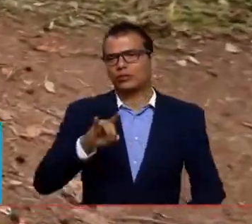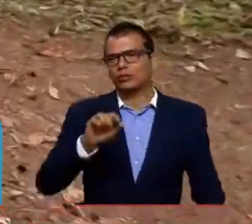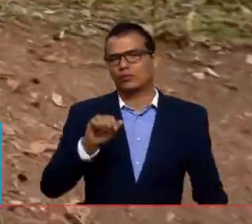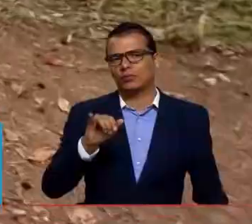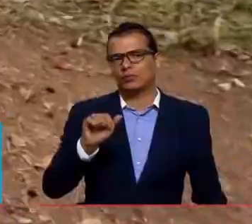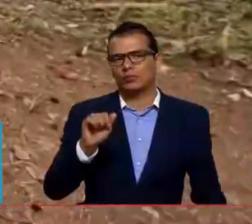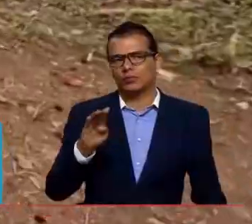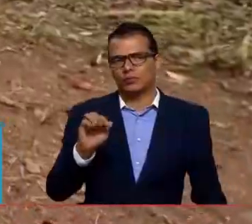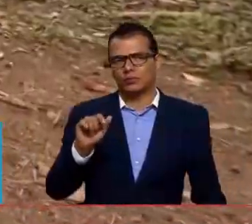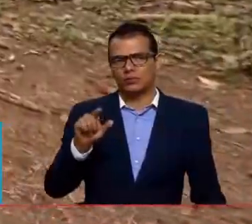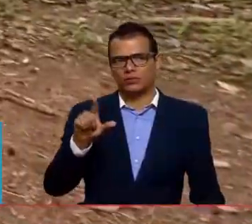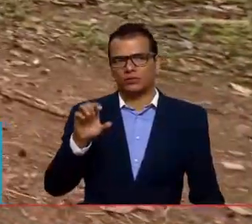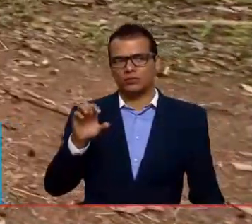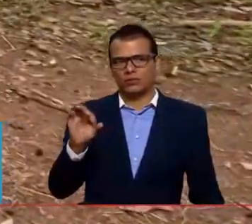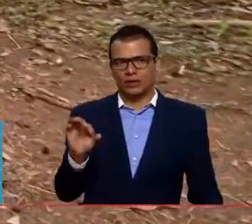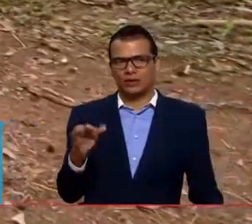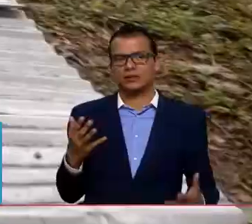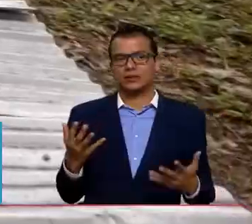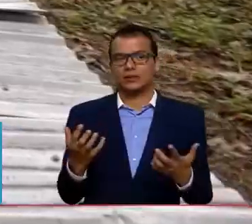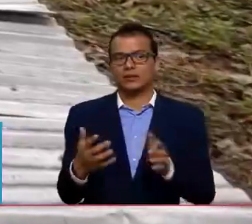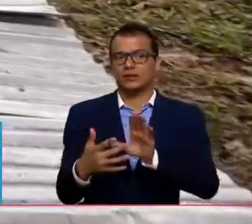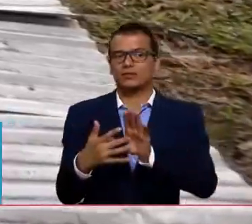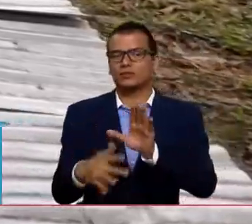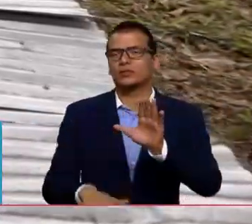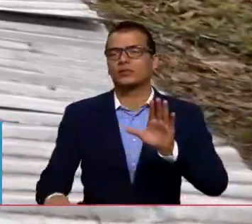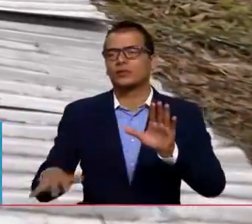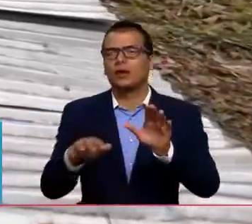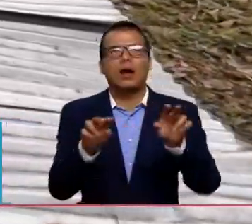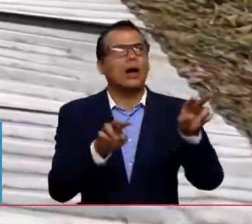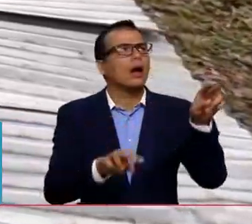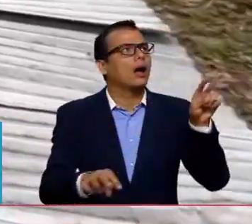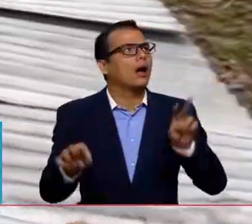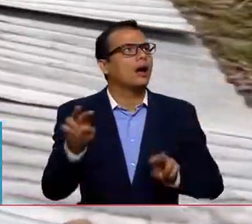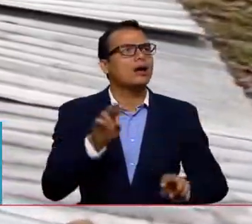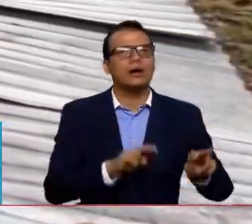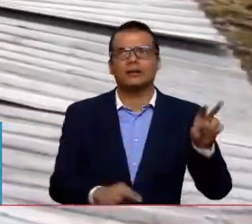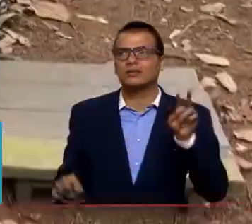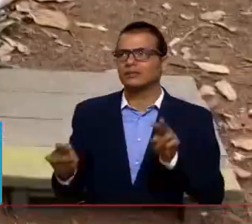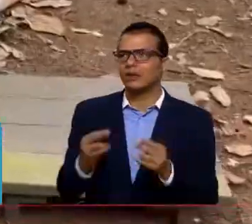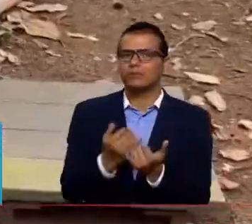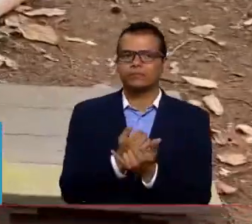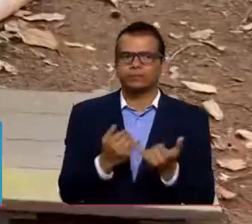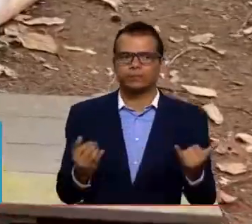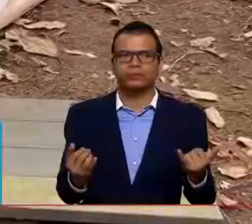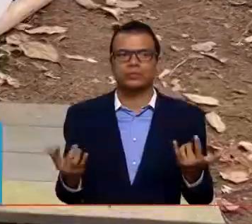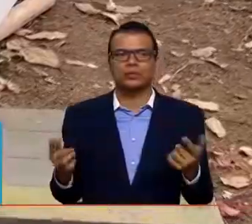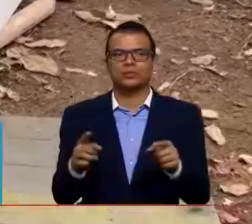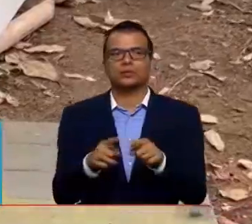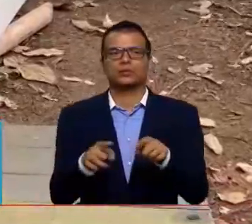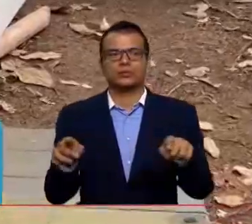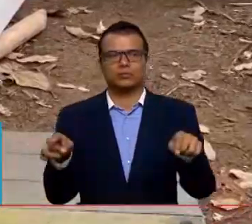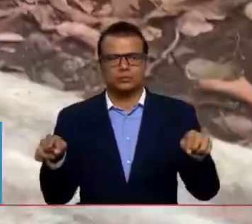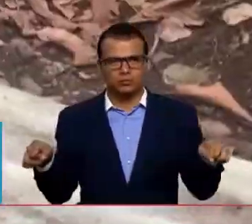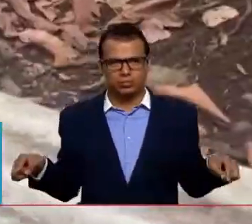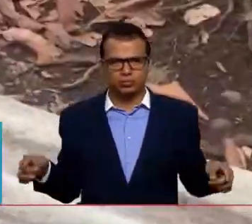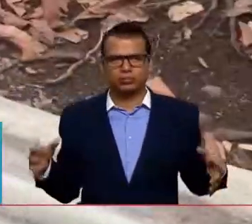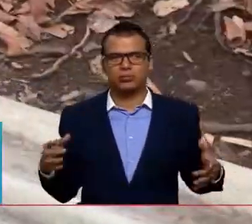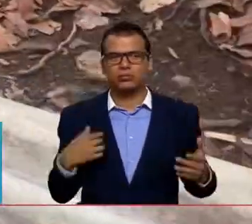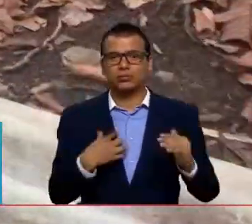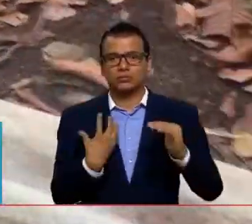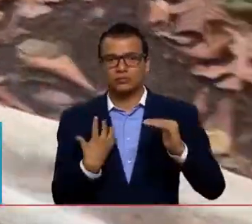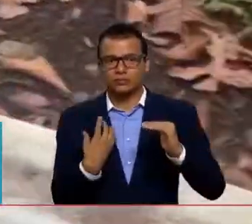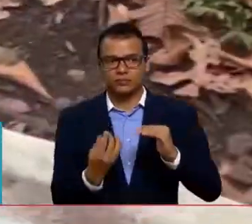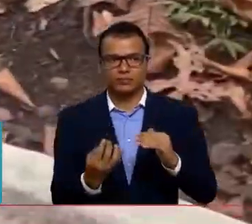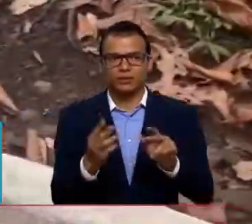un mirador, ya que en nuestra Comuna 20 tenemos 6 hermosos miradores. Este era el pasamanos o el chalet, no